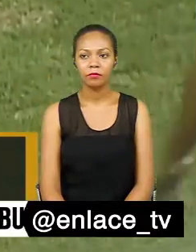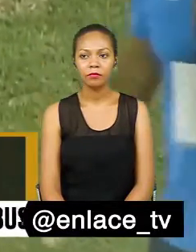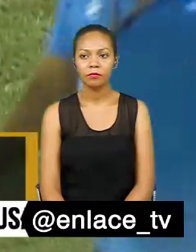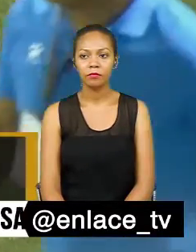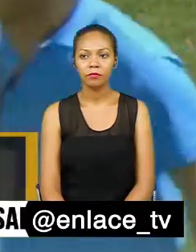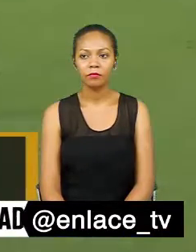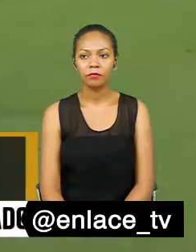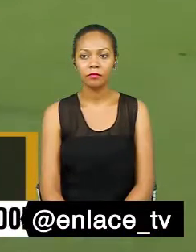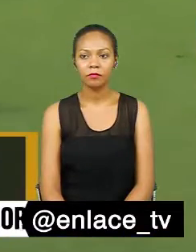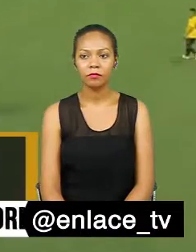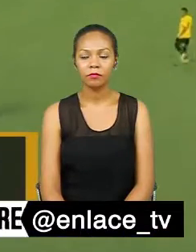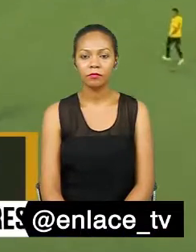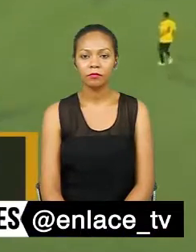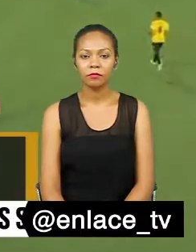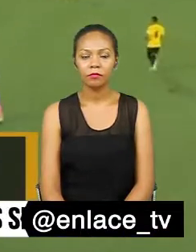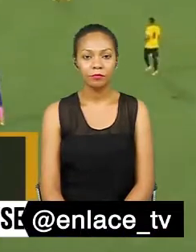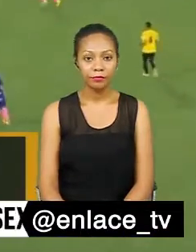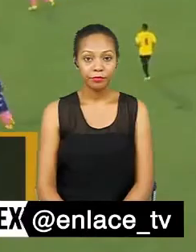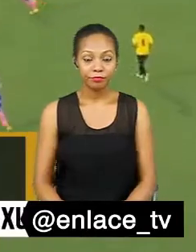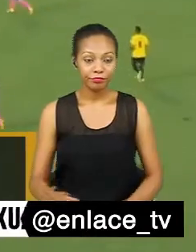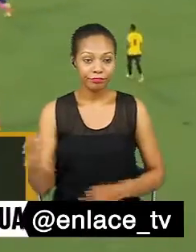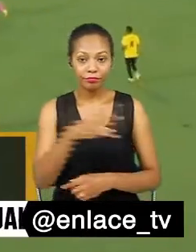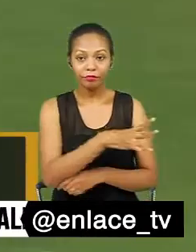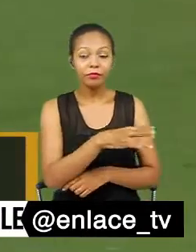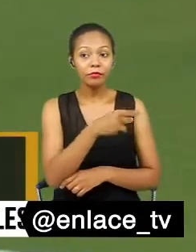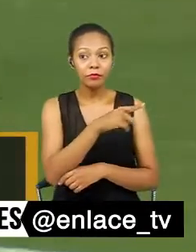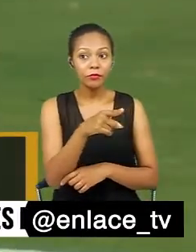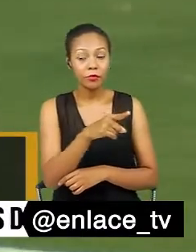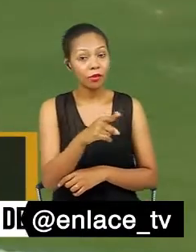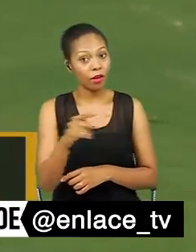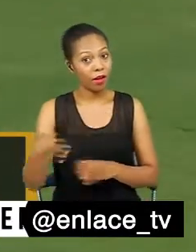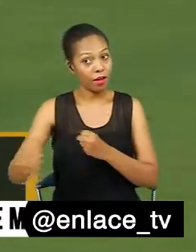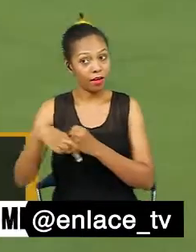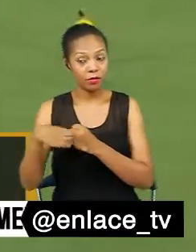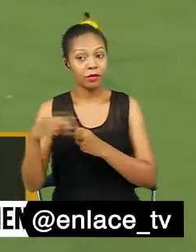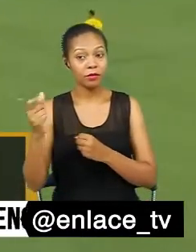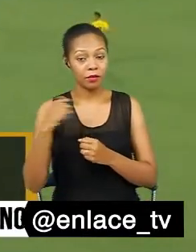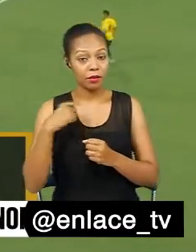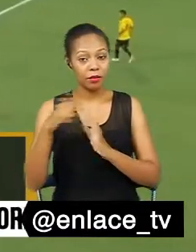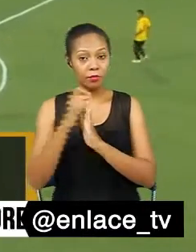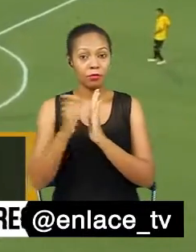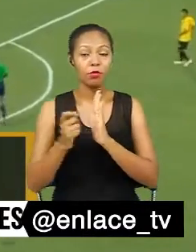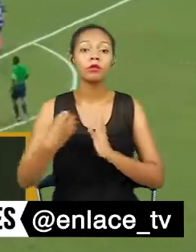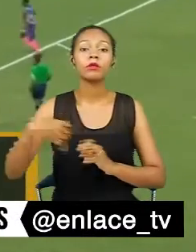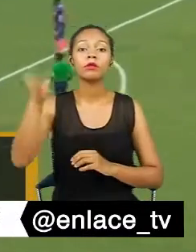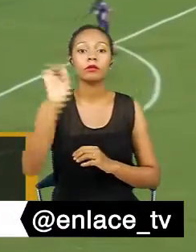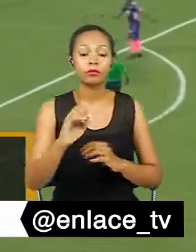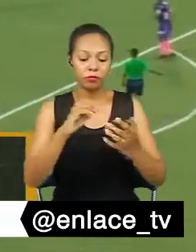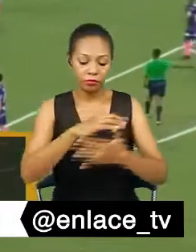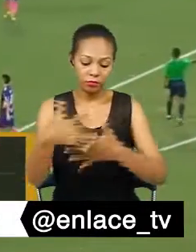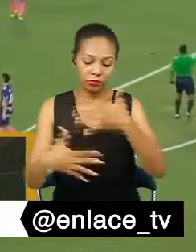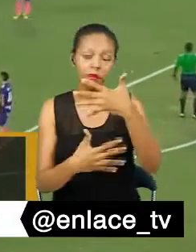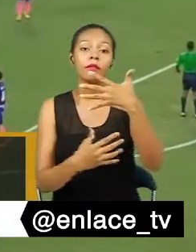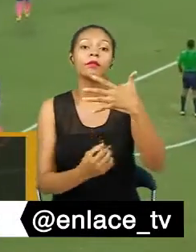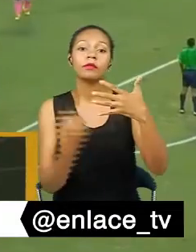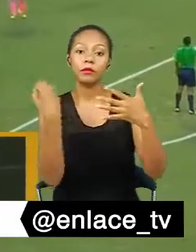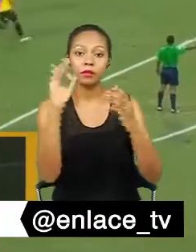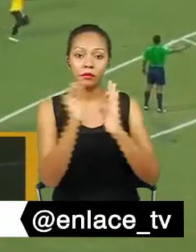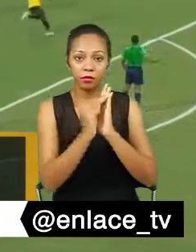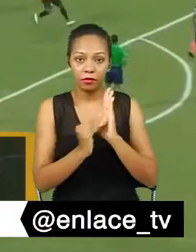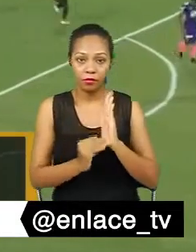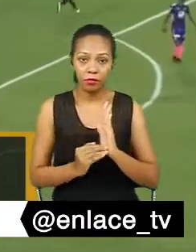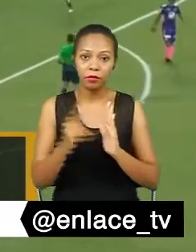Vázquez! Tras derrotar al líder, la máquina amarilla logra 18 puntos, ubicándose en la casilla número 13. Mantiene la ilusión de